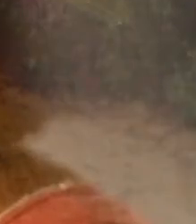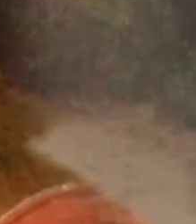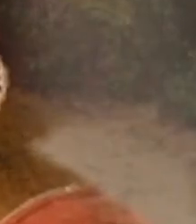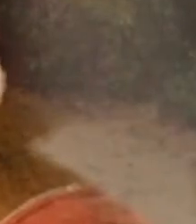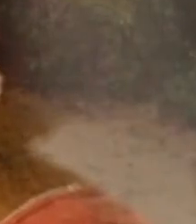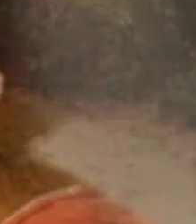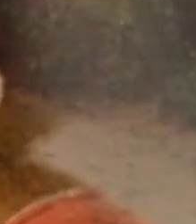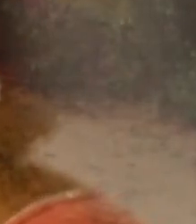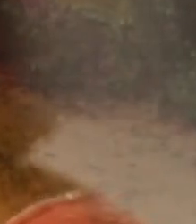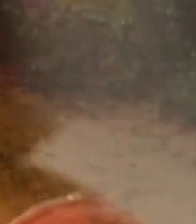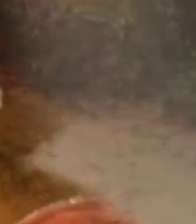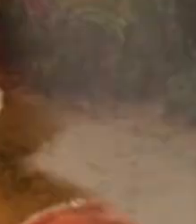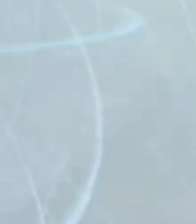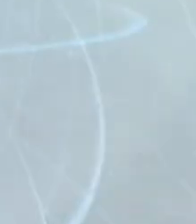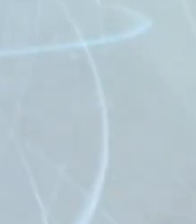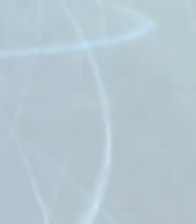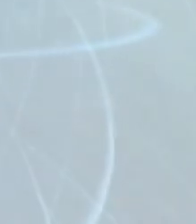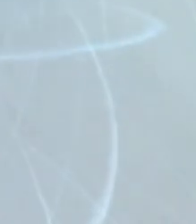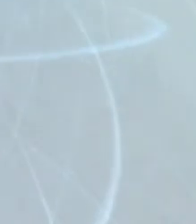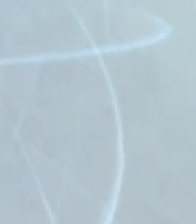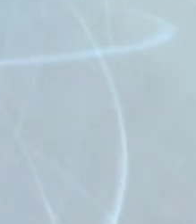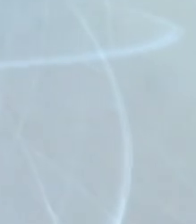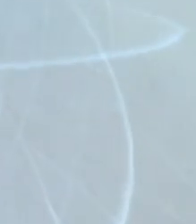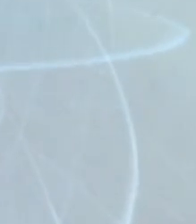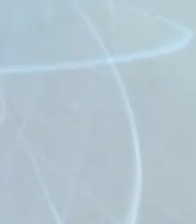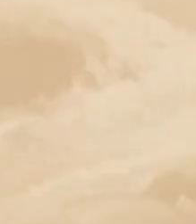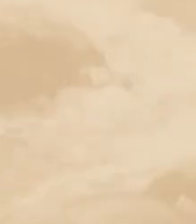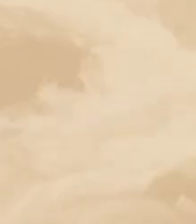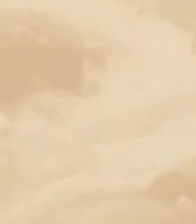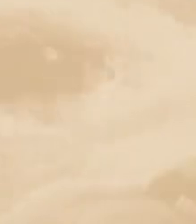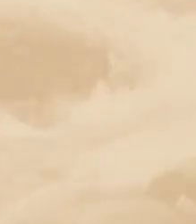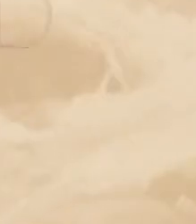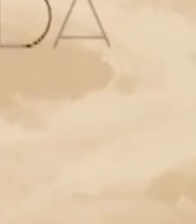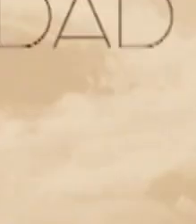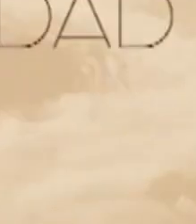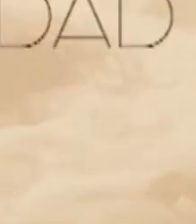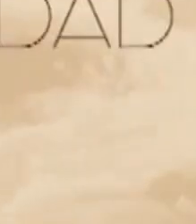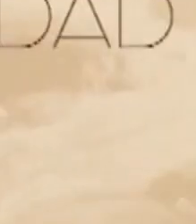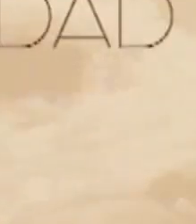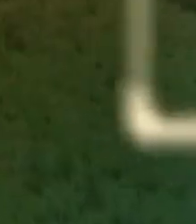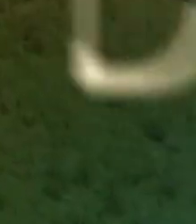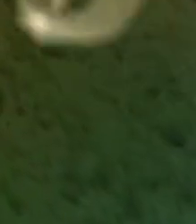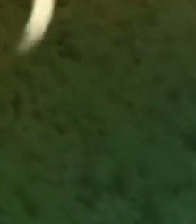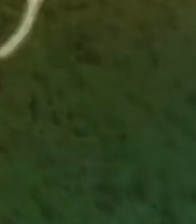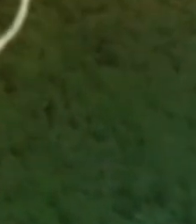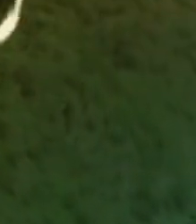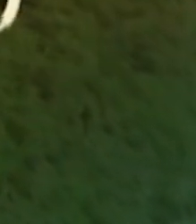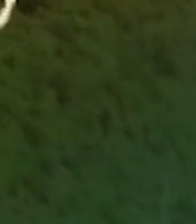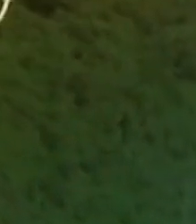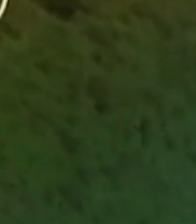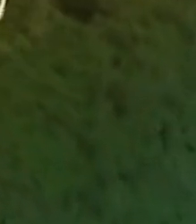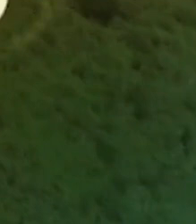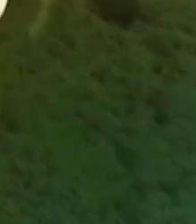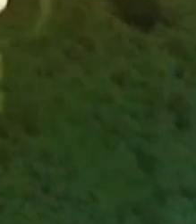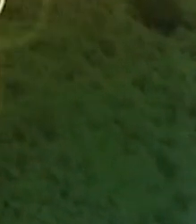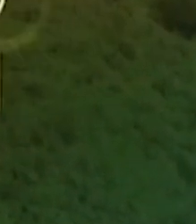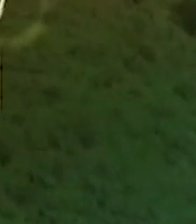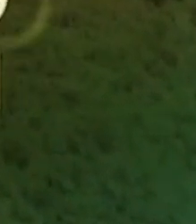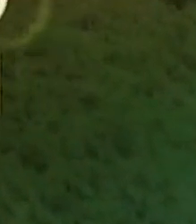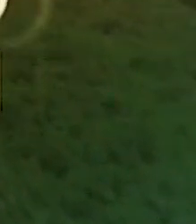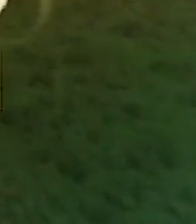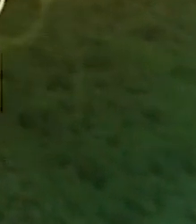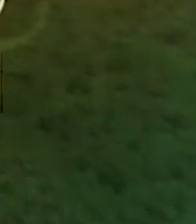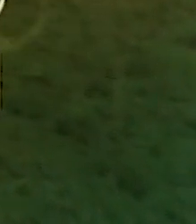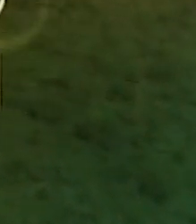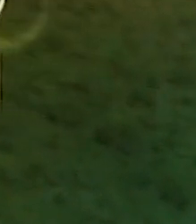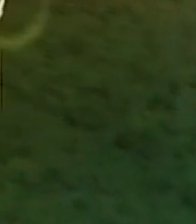por diferentes regiones de Colombia en busca de personajes que se han destacado en su comunidad. Fórmulas de